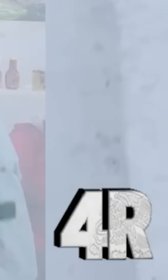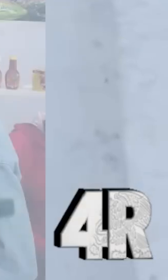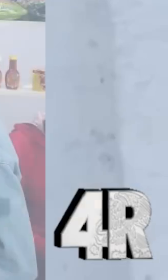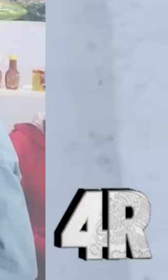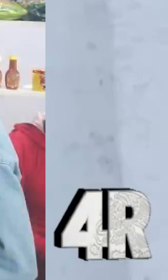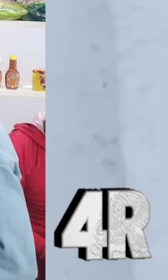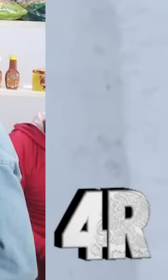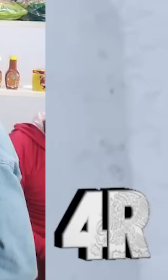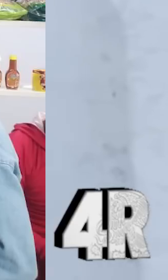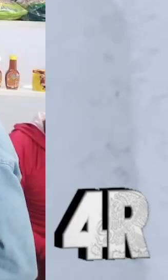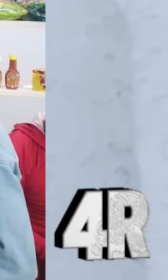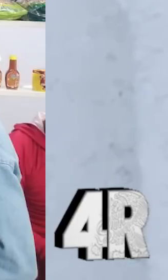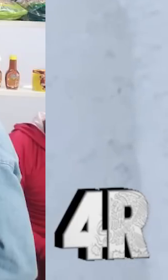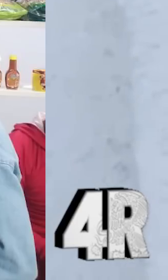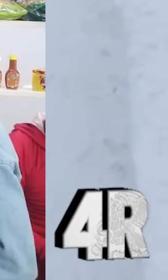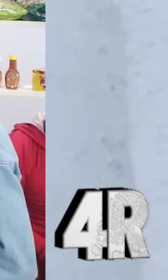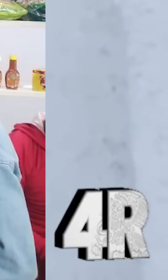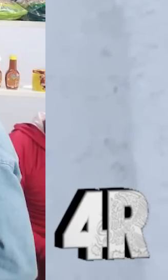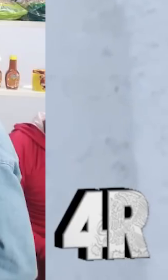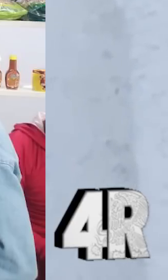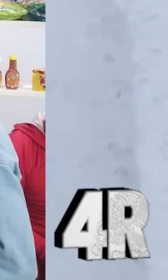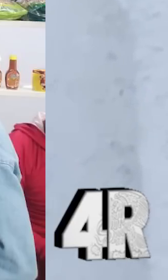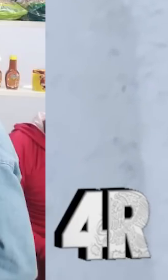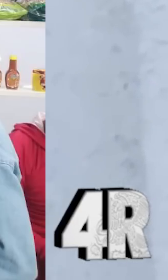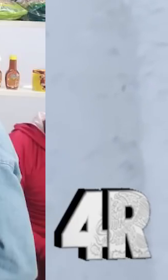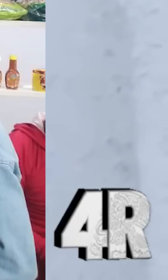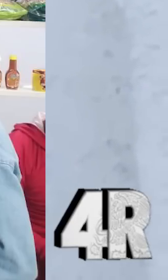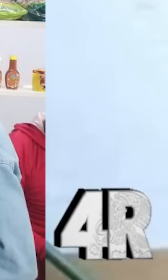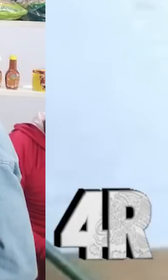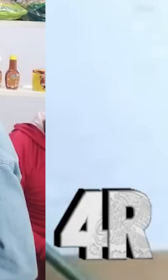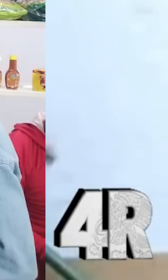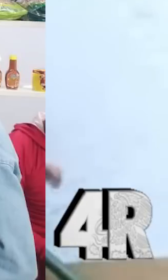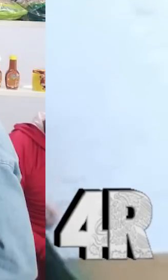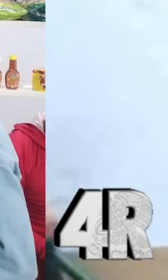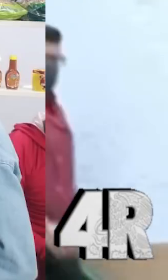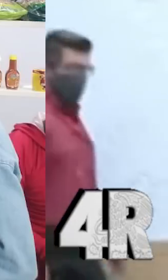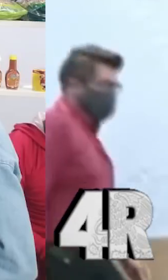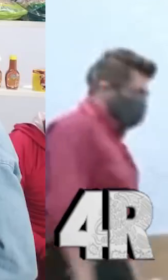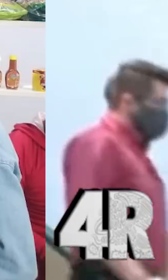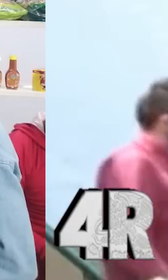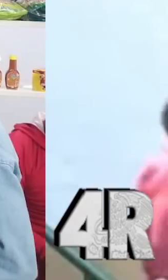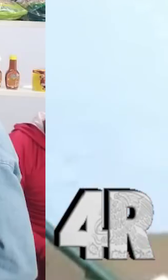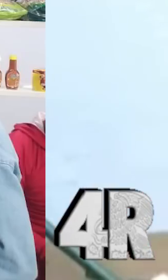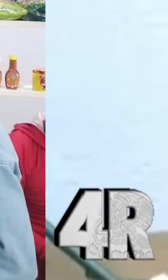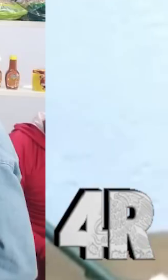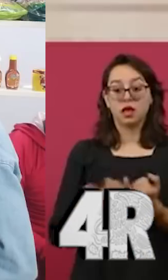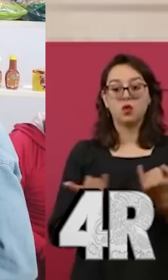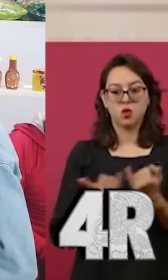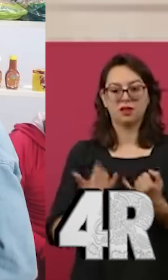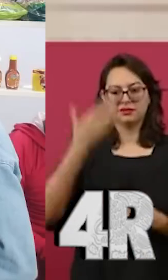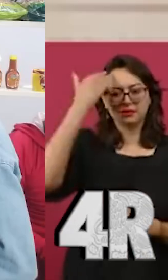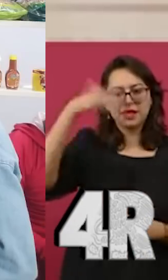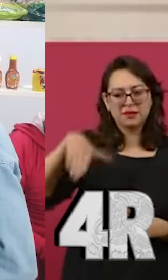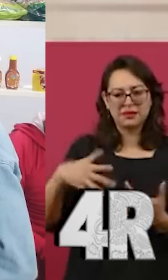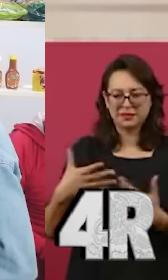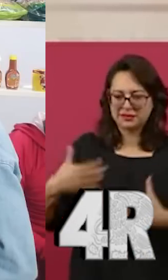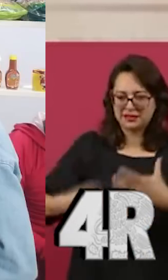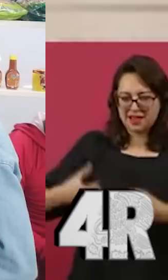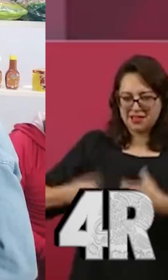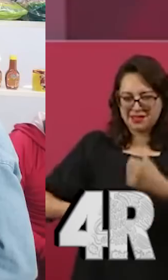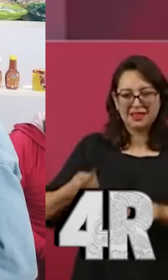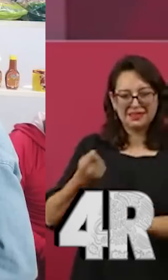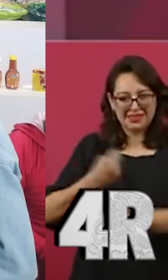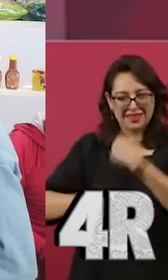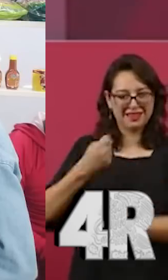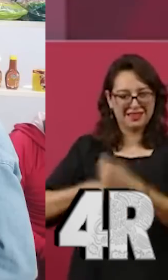excelente movimiento limpiando toda esta institución la cual ha estado ayudando a los mexicanos adquirir alimentos sobre